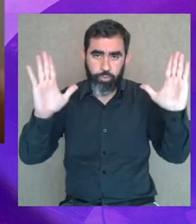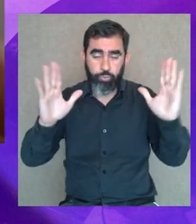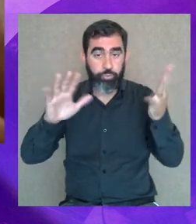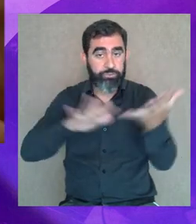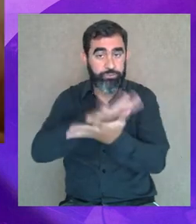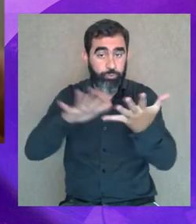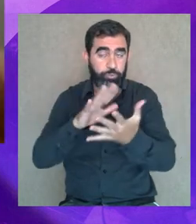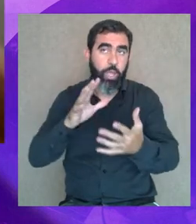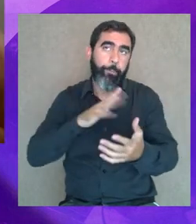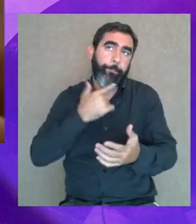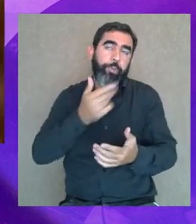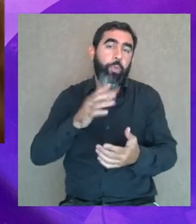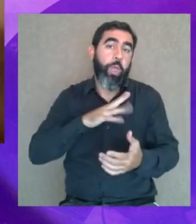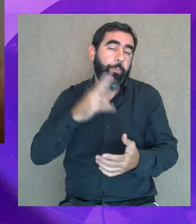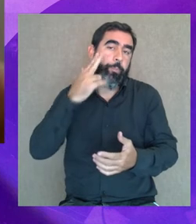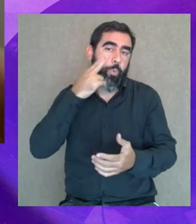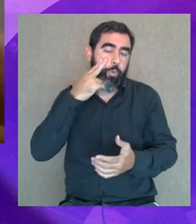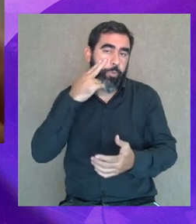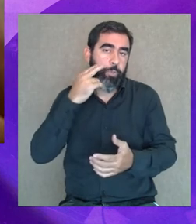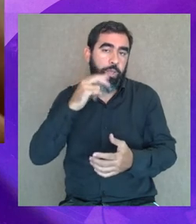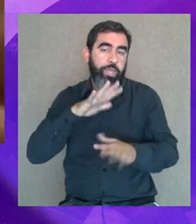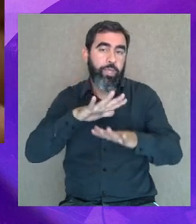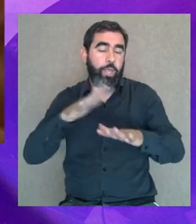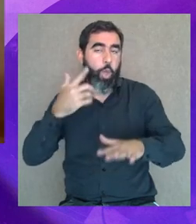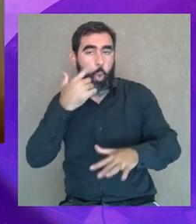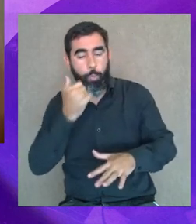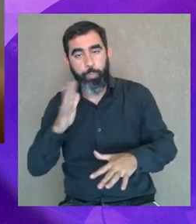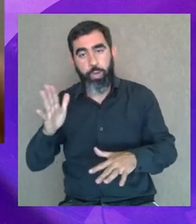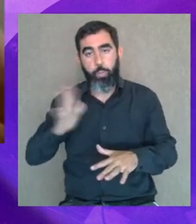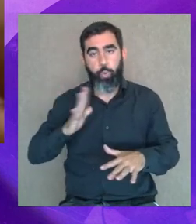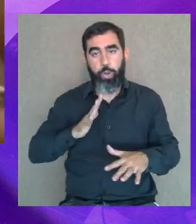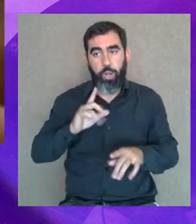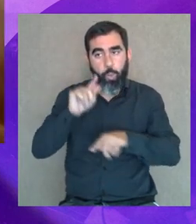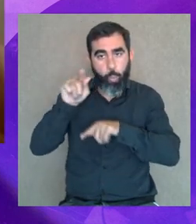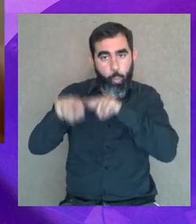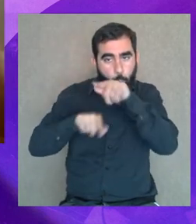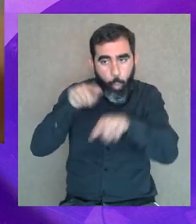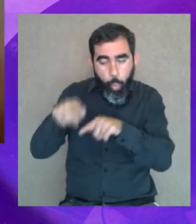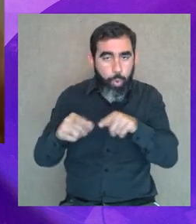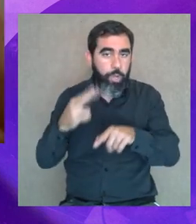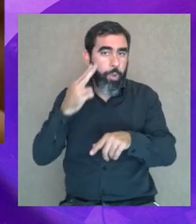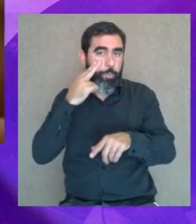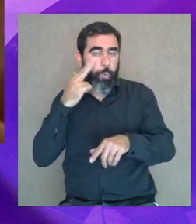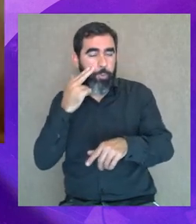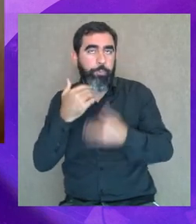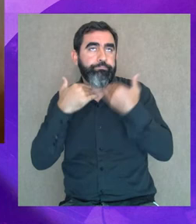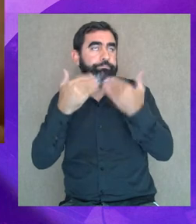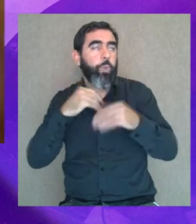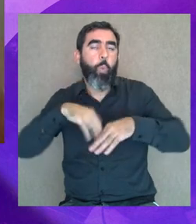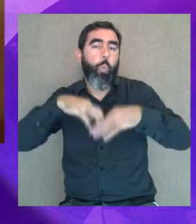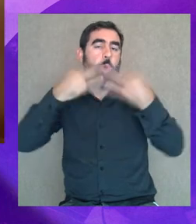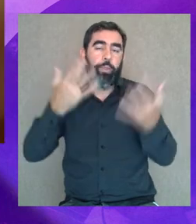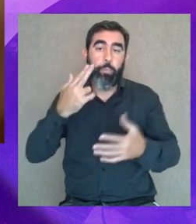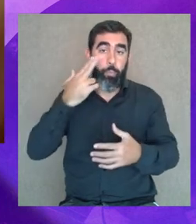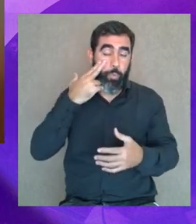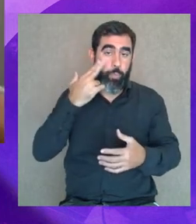que se sucede algún problema sea de chica de chicos bullying problemas externos e